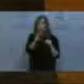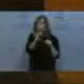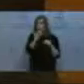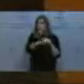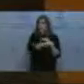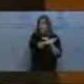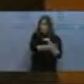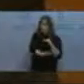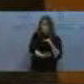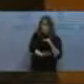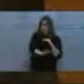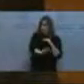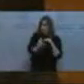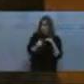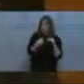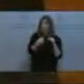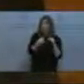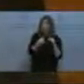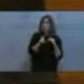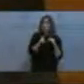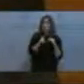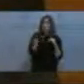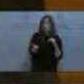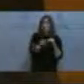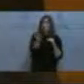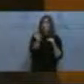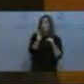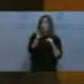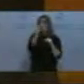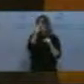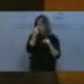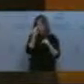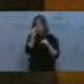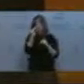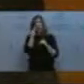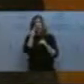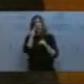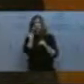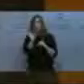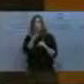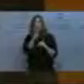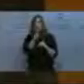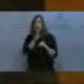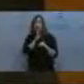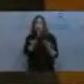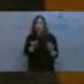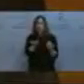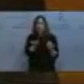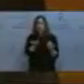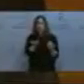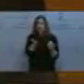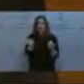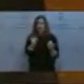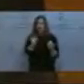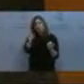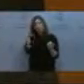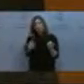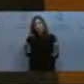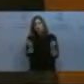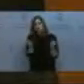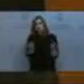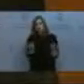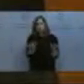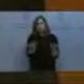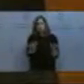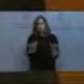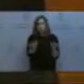Candás? Ese es el no, ya. Pero dígamelo. ¿Dónde van a llevar ese bioestabilizado? ¿O es otro juego de artificio más?